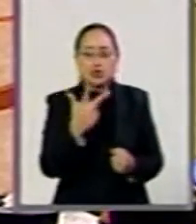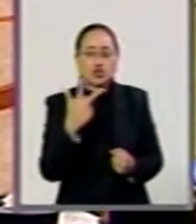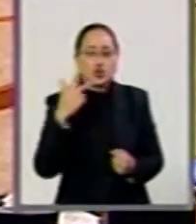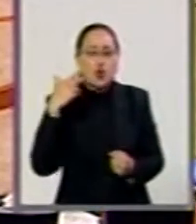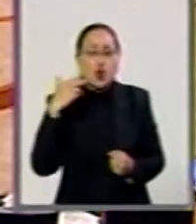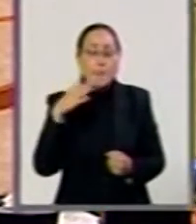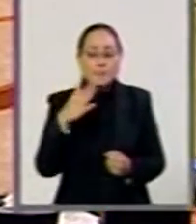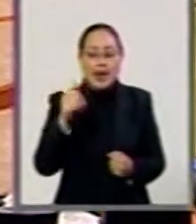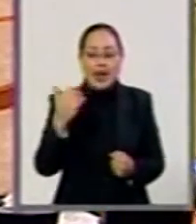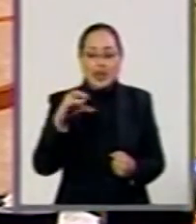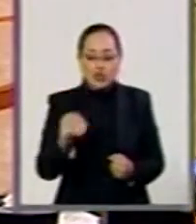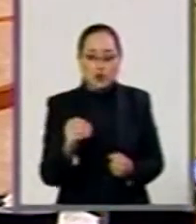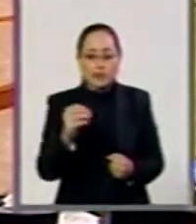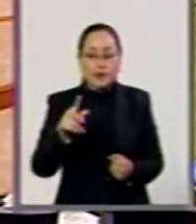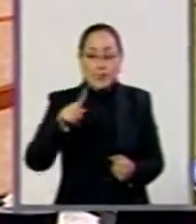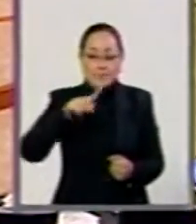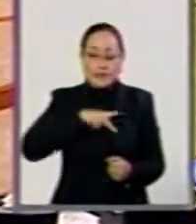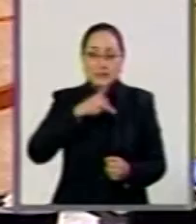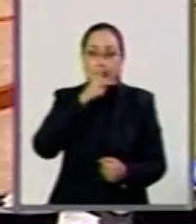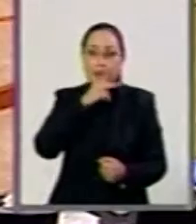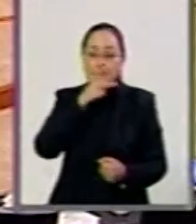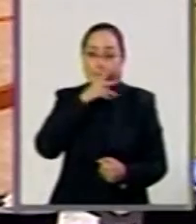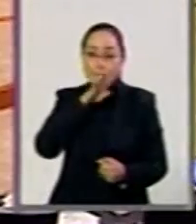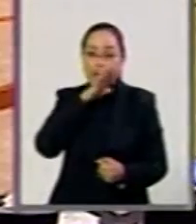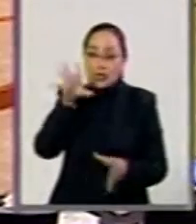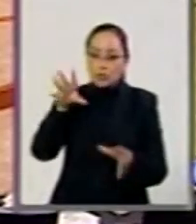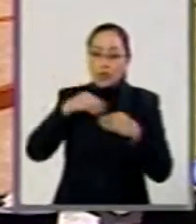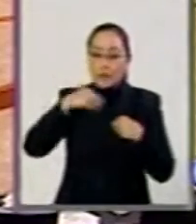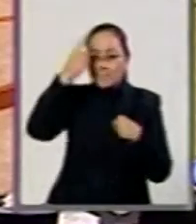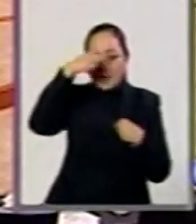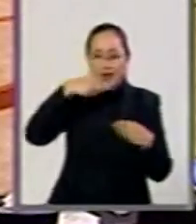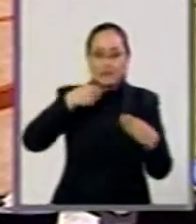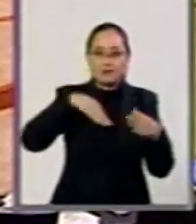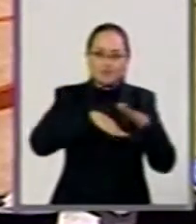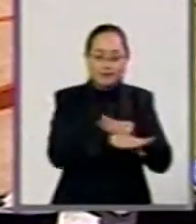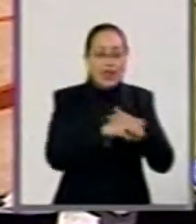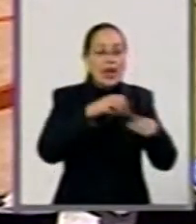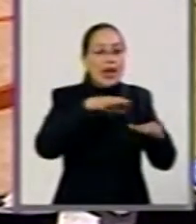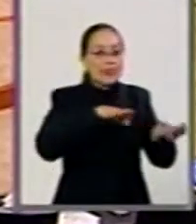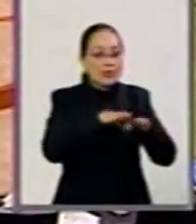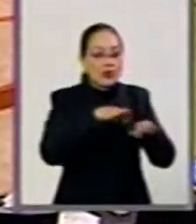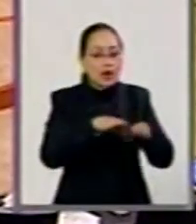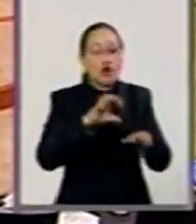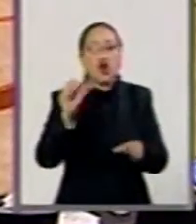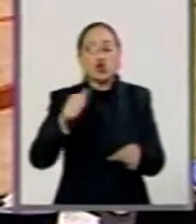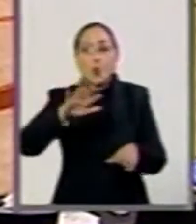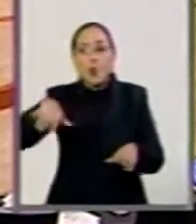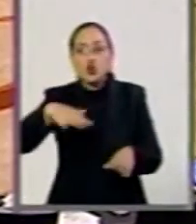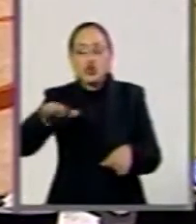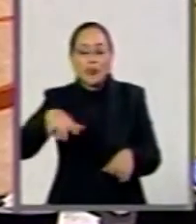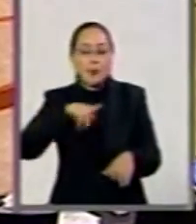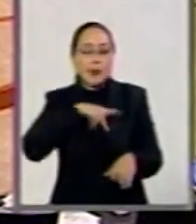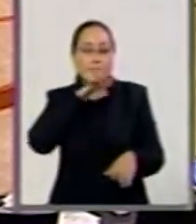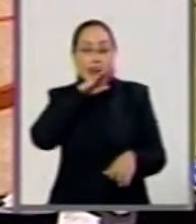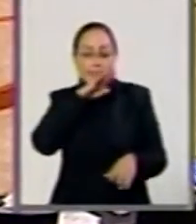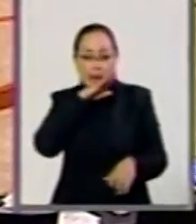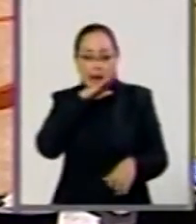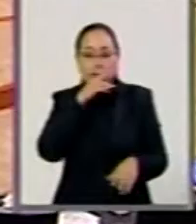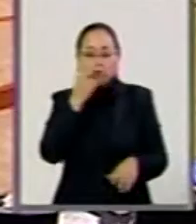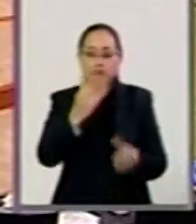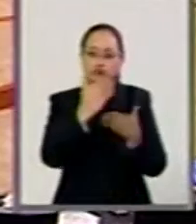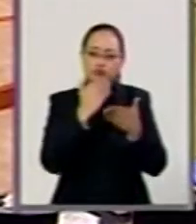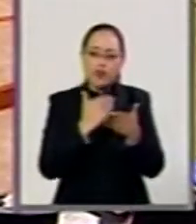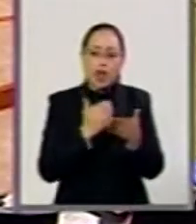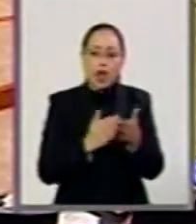con el programa Mis Padres Me Adoptaron Para Explotarme, y otro En Busca de Mi Madre, pues que fueron puestos como